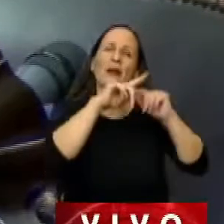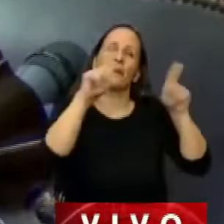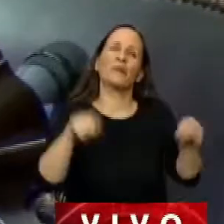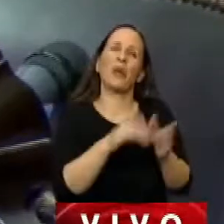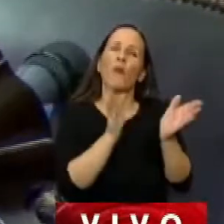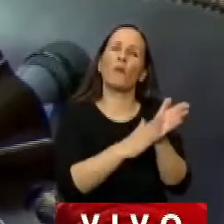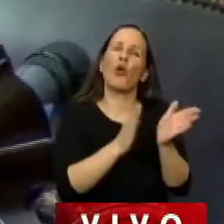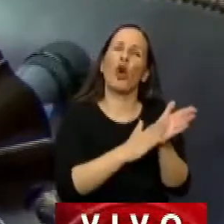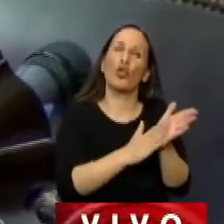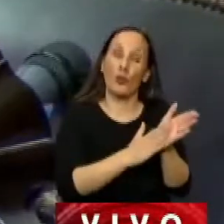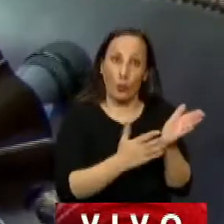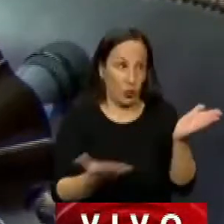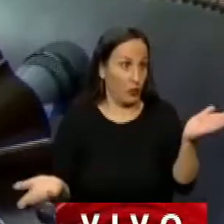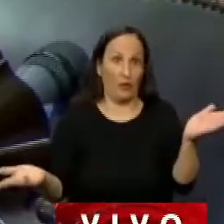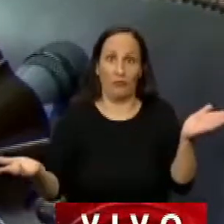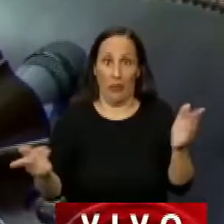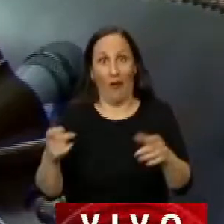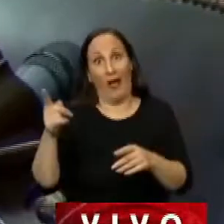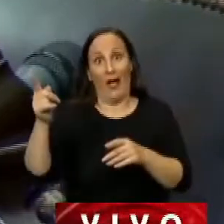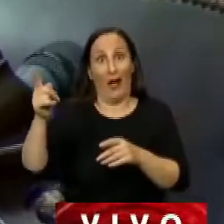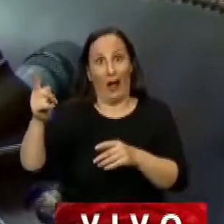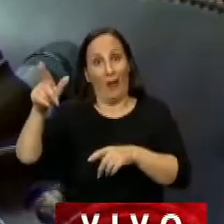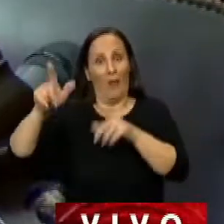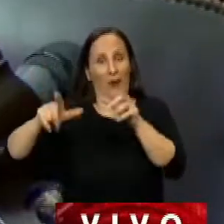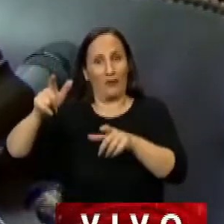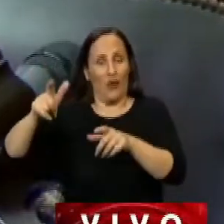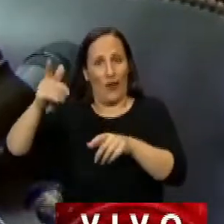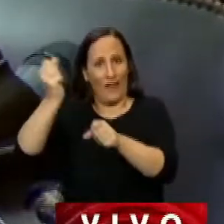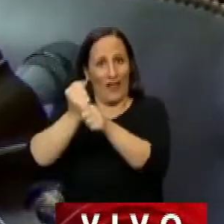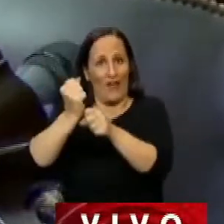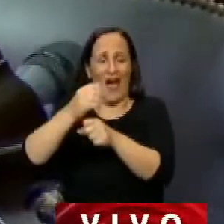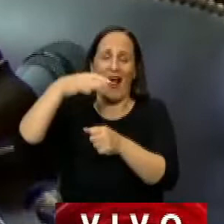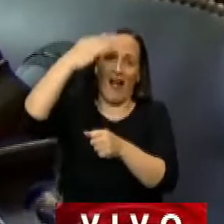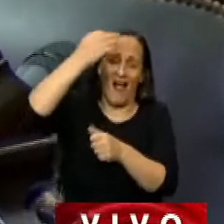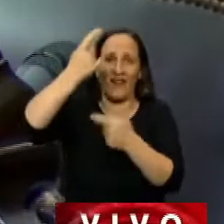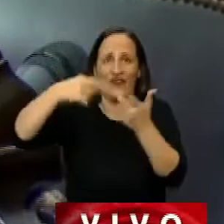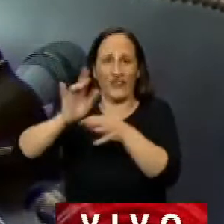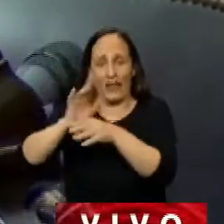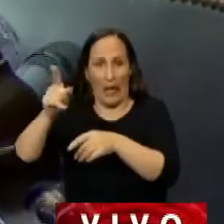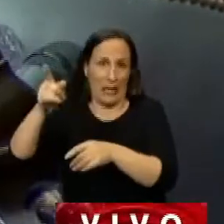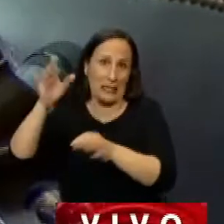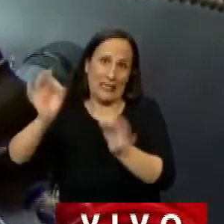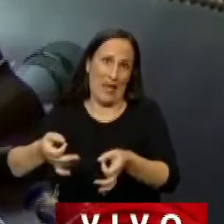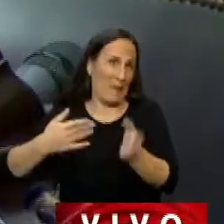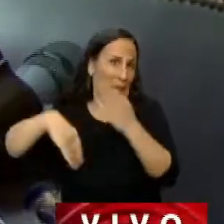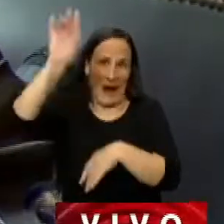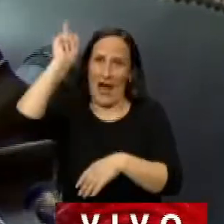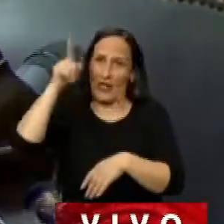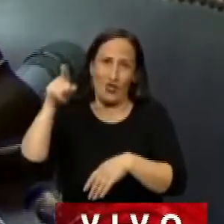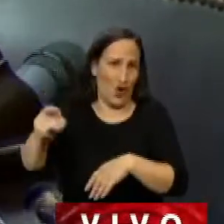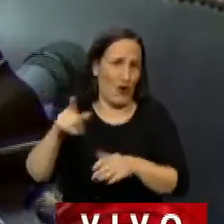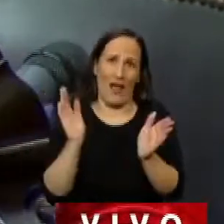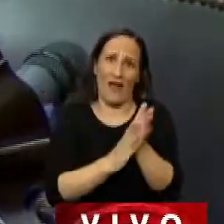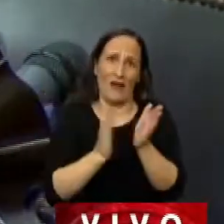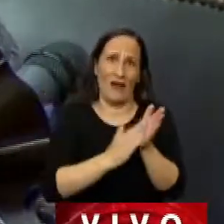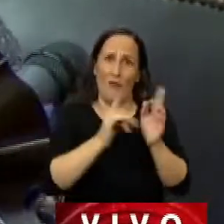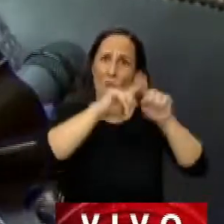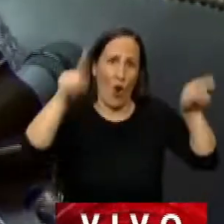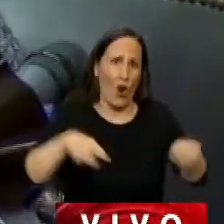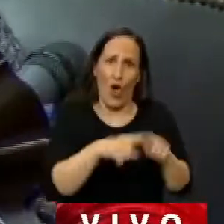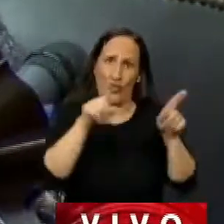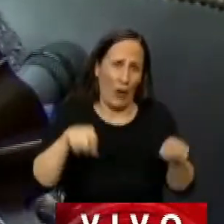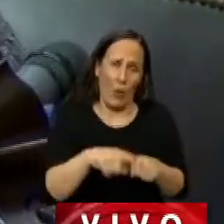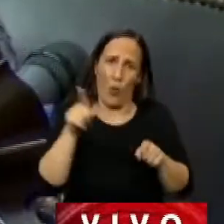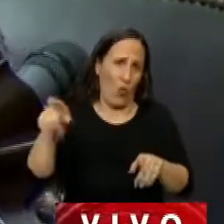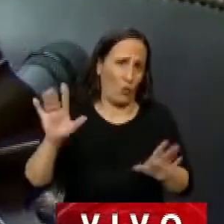fraude laboral. Miren, si los trabajadores de la cultura no podrán dar cátedra sobre esto. La mayoría, todos obligados a anotarse como